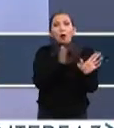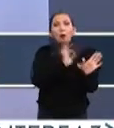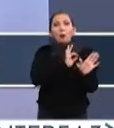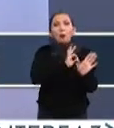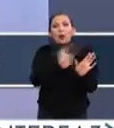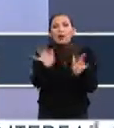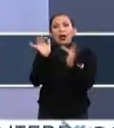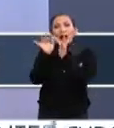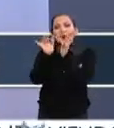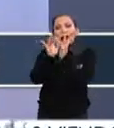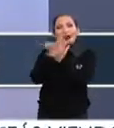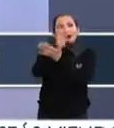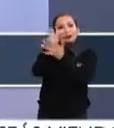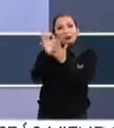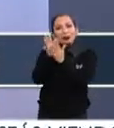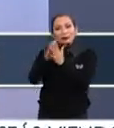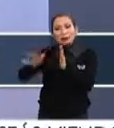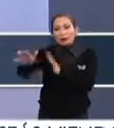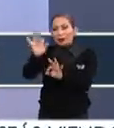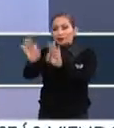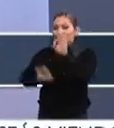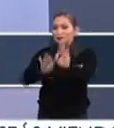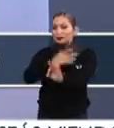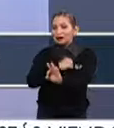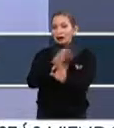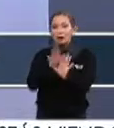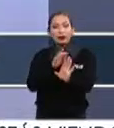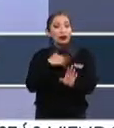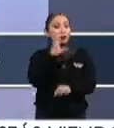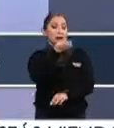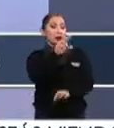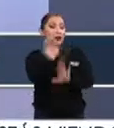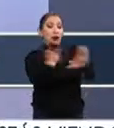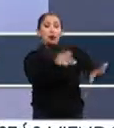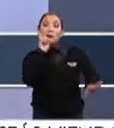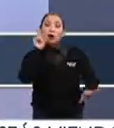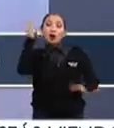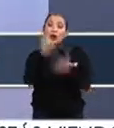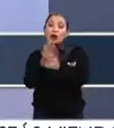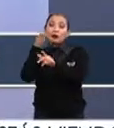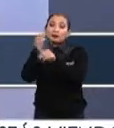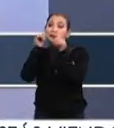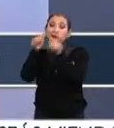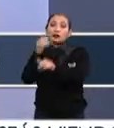este espacio y esta participación porque se les ha renegado, ¿no? Históricamente,